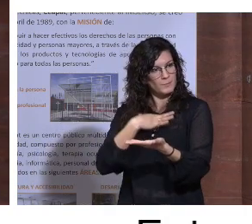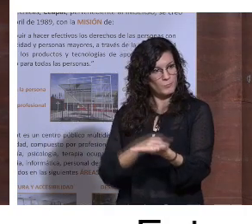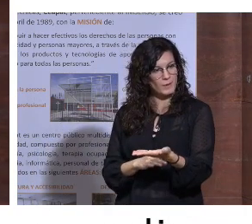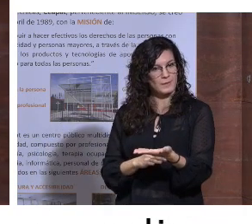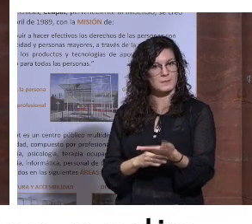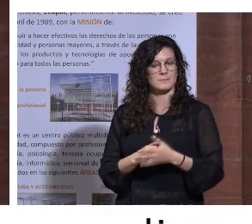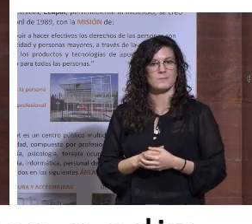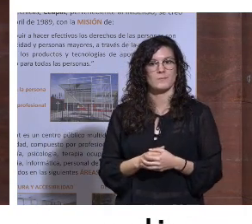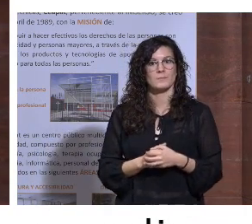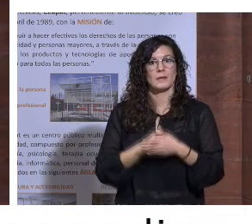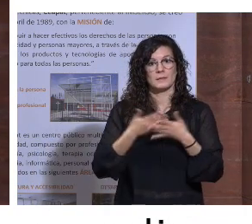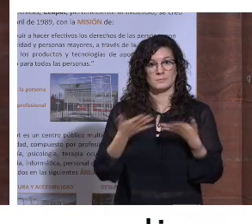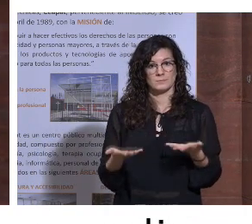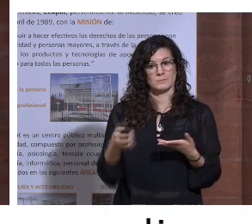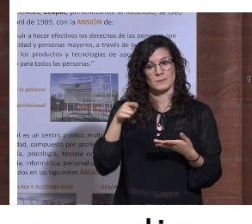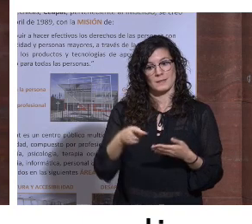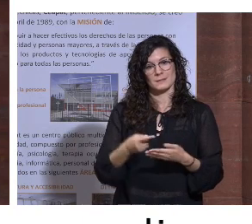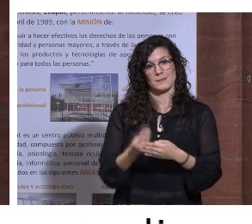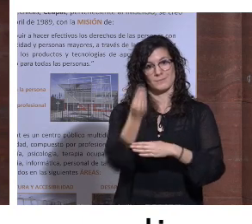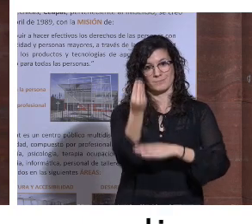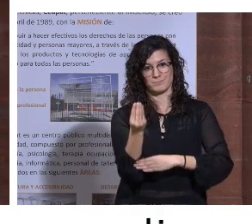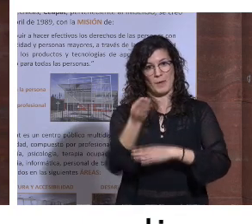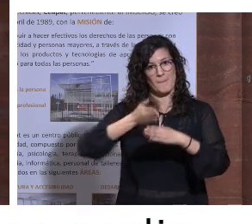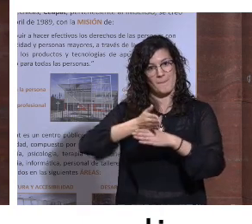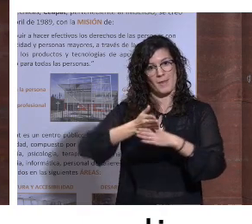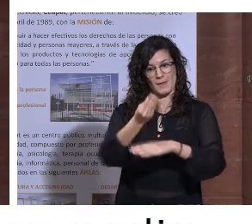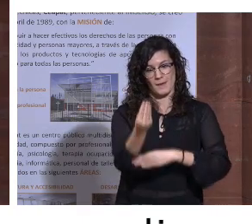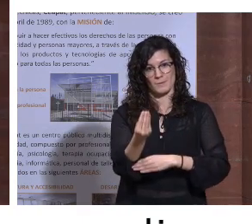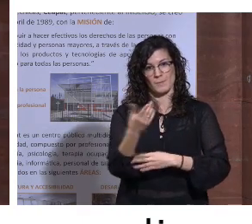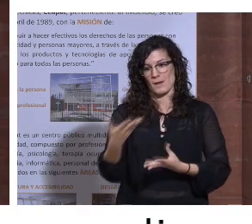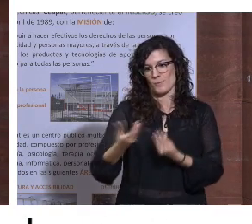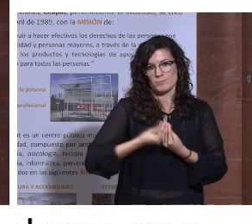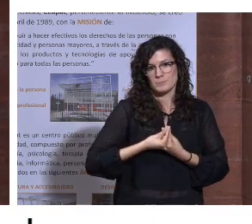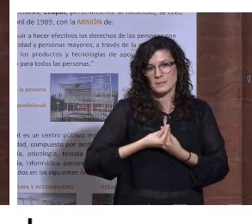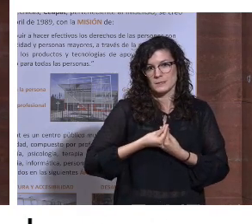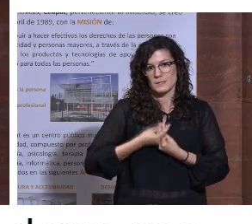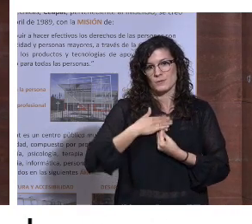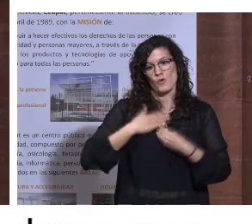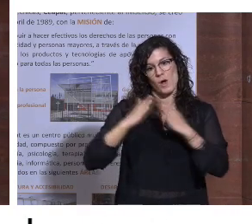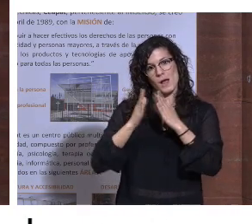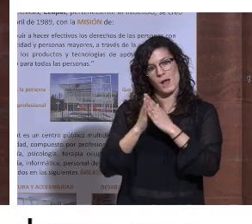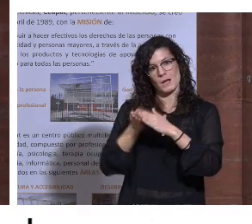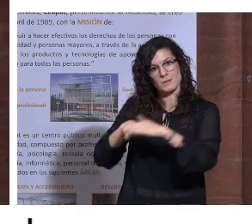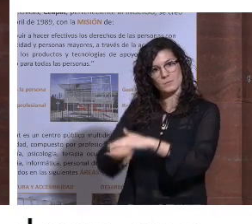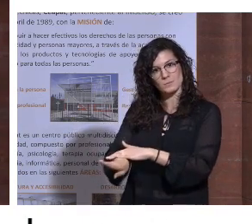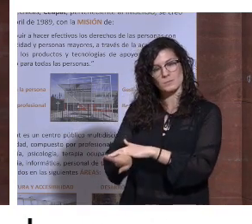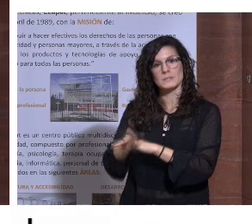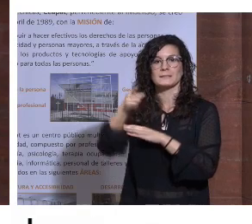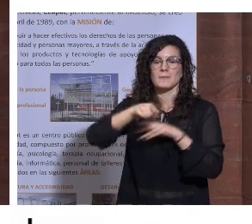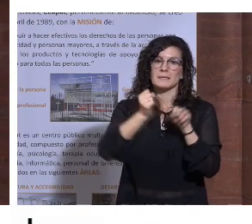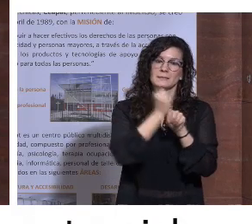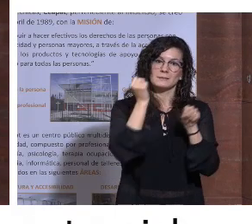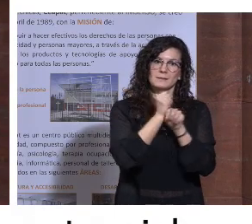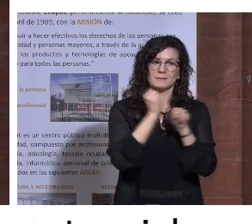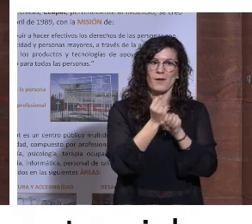Entonces este atril de madera me acompaña y lo tengo en casa y he tenido en el trabajo